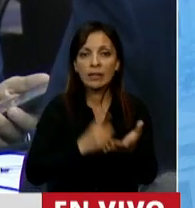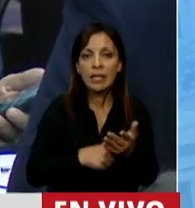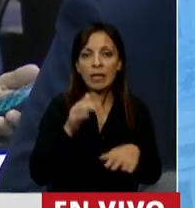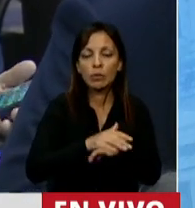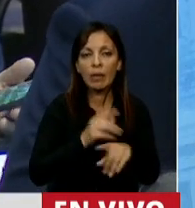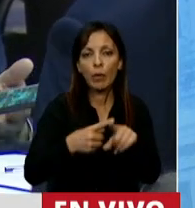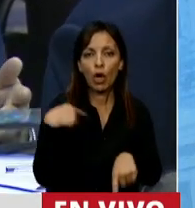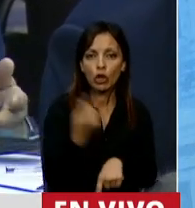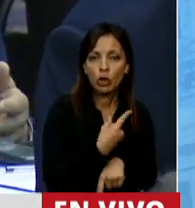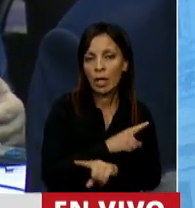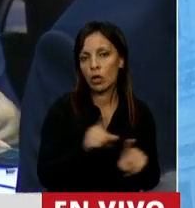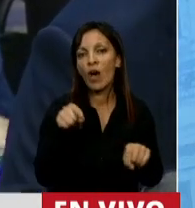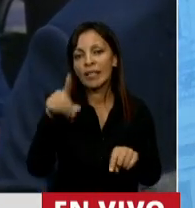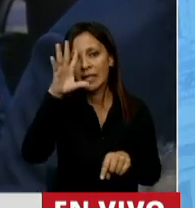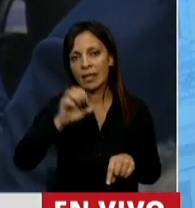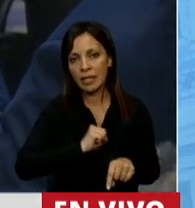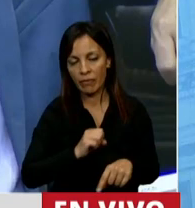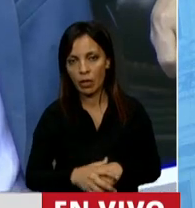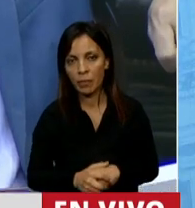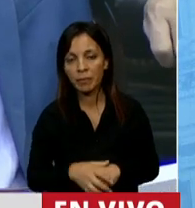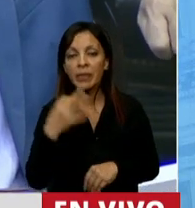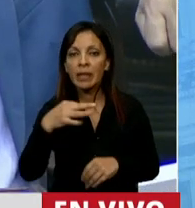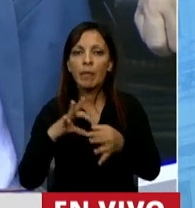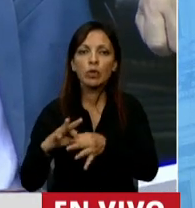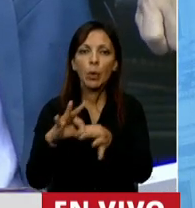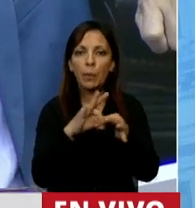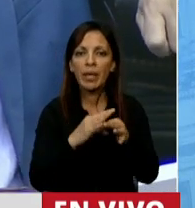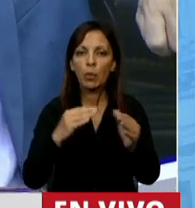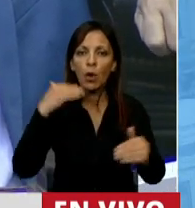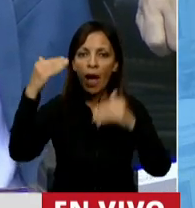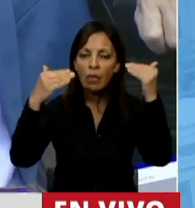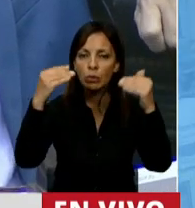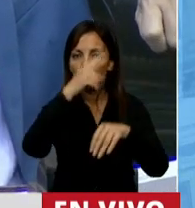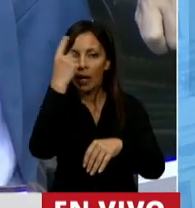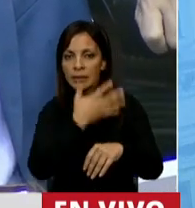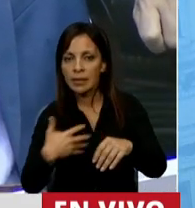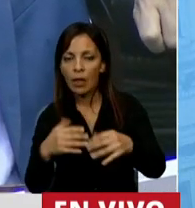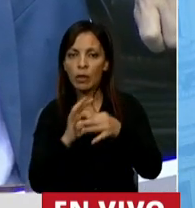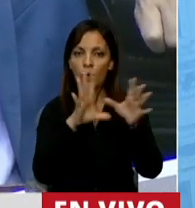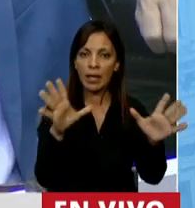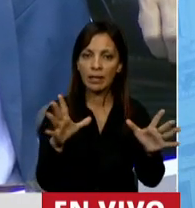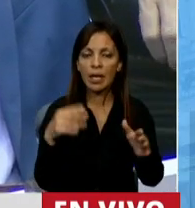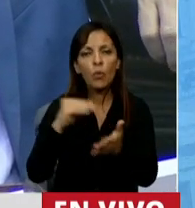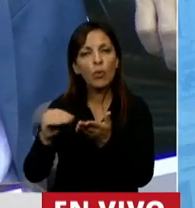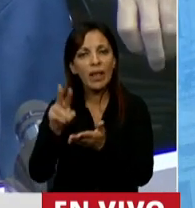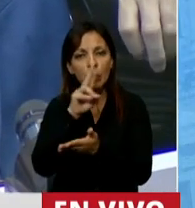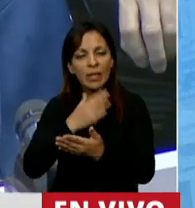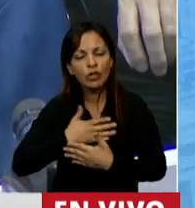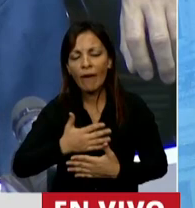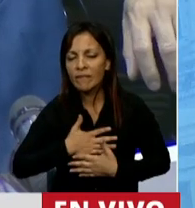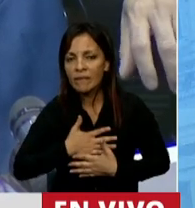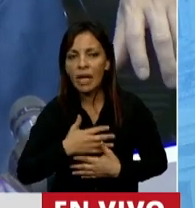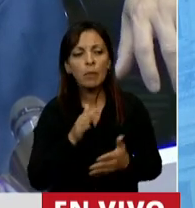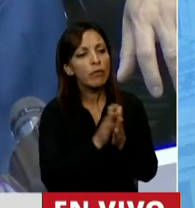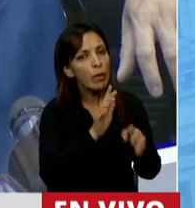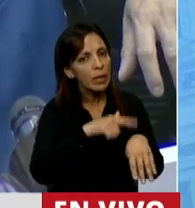me parece que es el desafío, y volver a tener un vínculo adulto entre Estado y democracia. Aquí una diputada, la que aprecio mucho, dijo, diputada, si